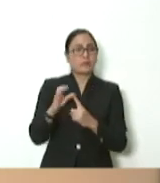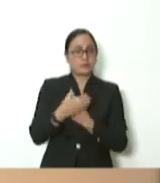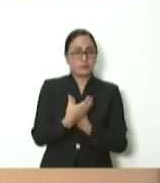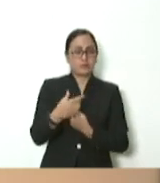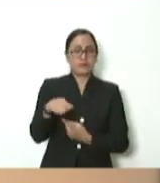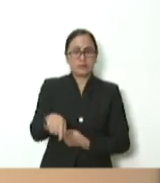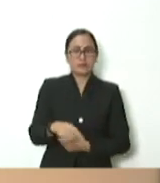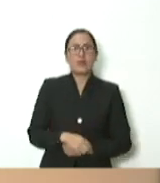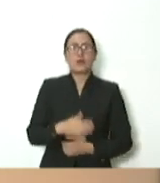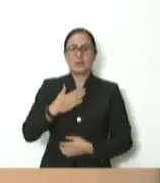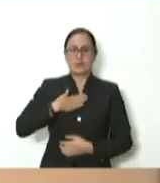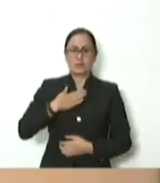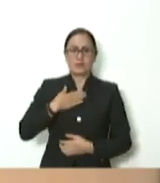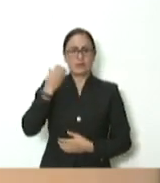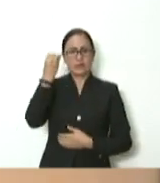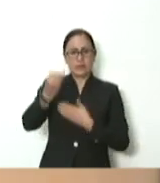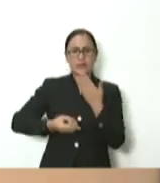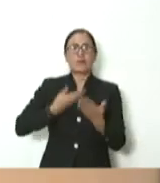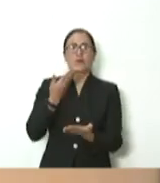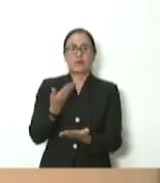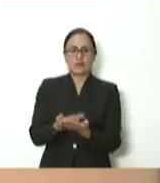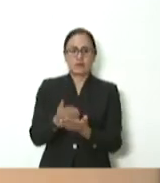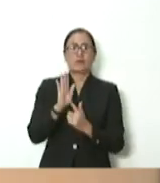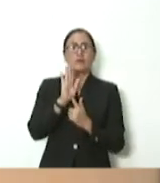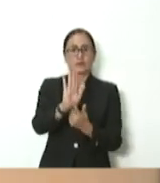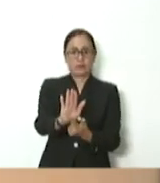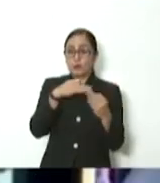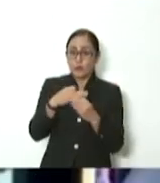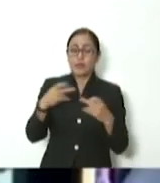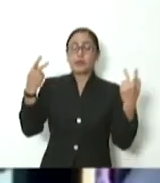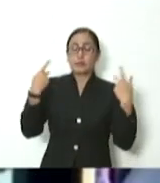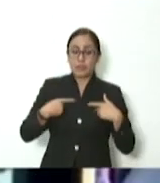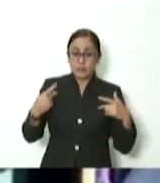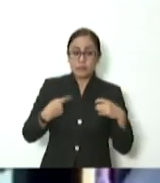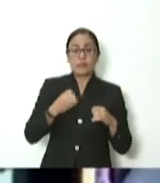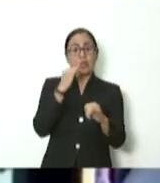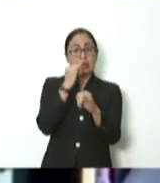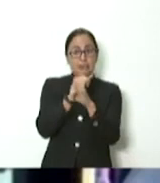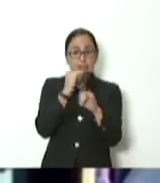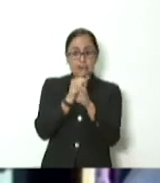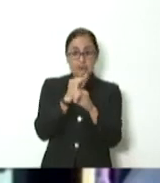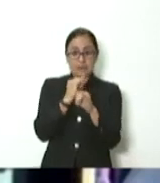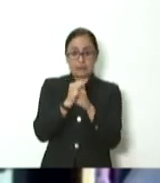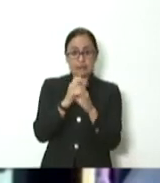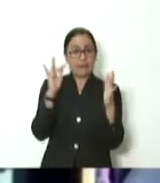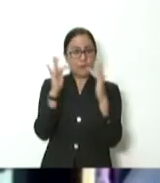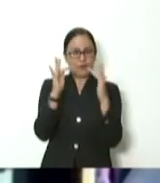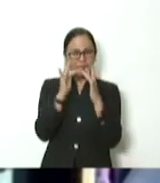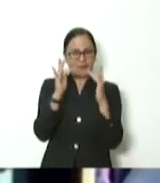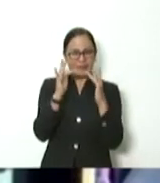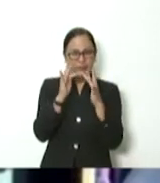y Josefina Román, así como el propio Acuña Lamas, dieron interpretación a la Ley de Transparencia para